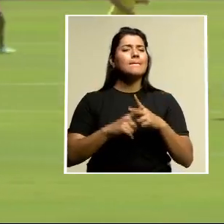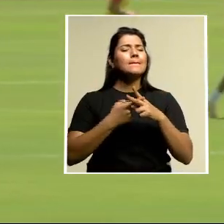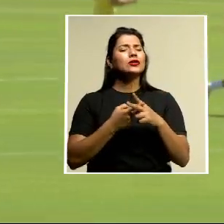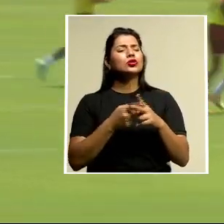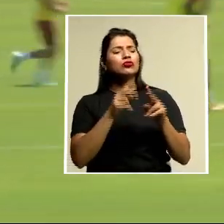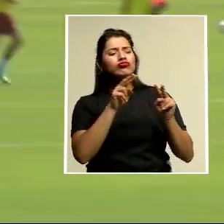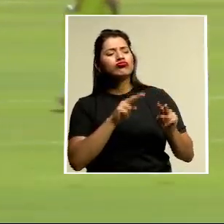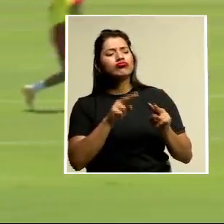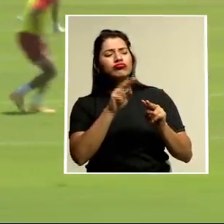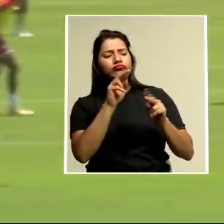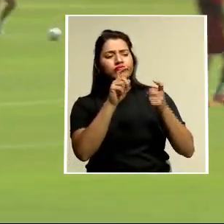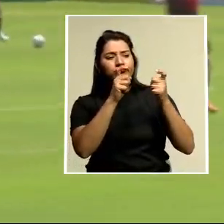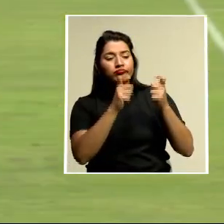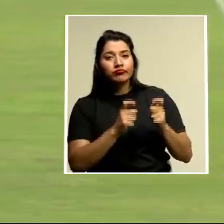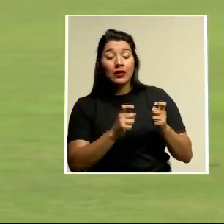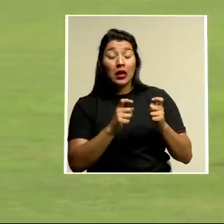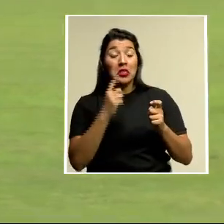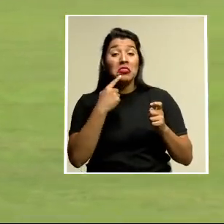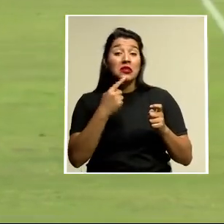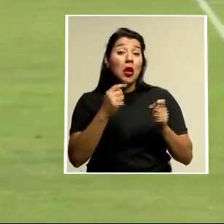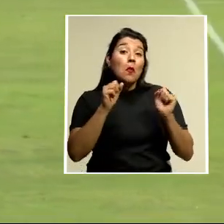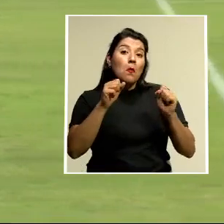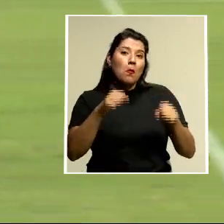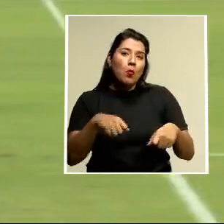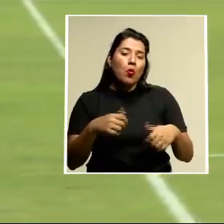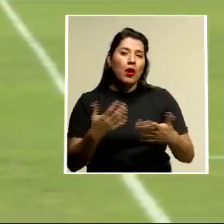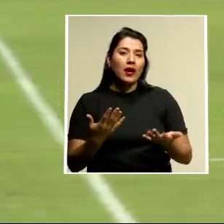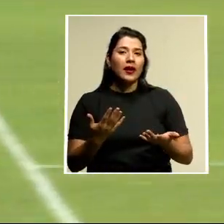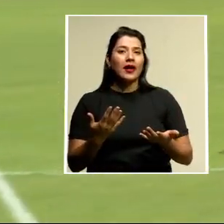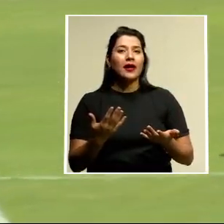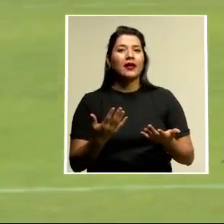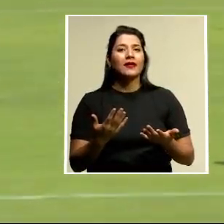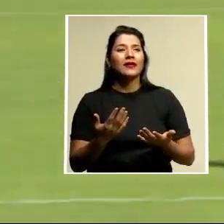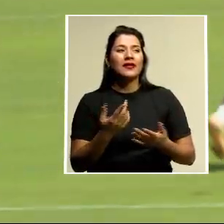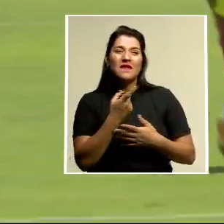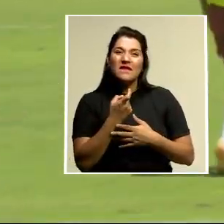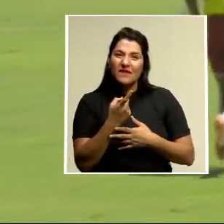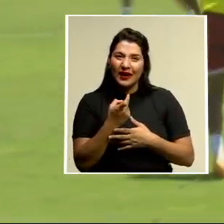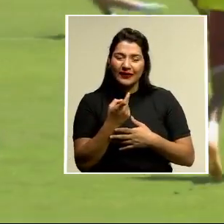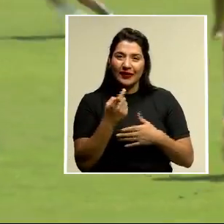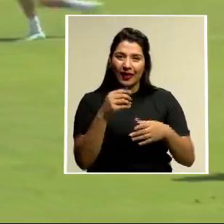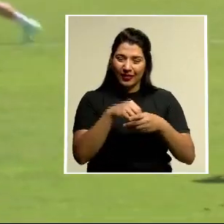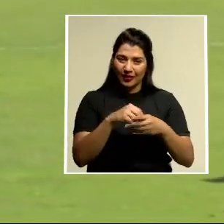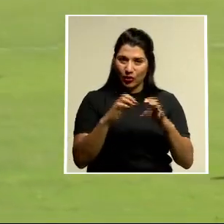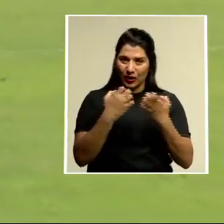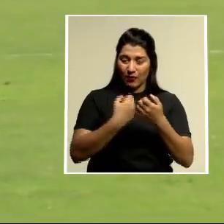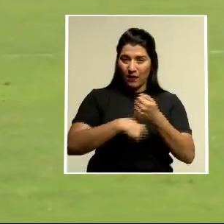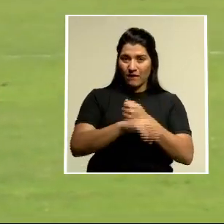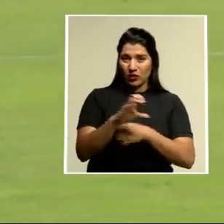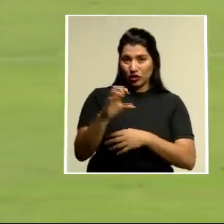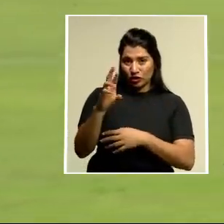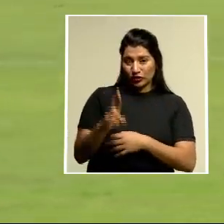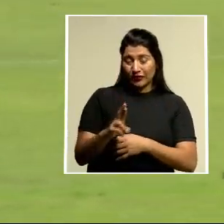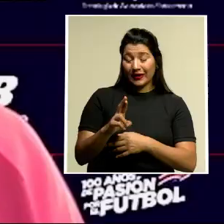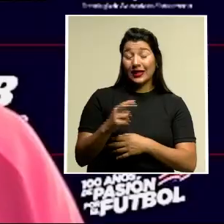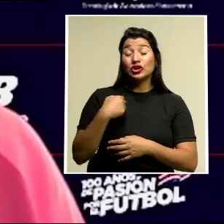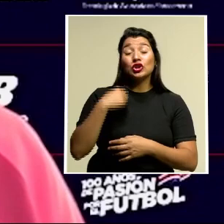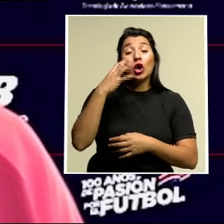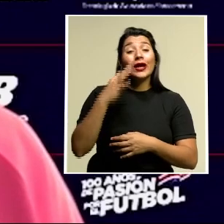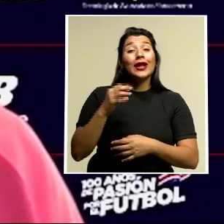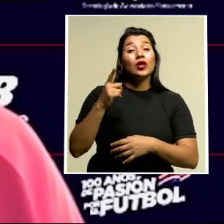giren los fondos, sea del Ministerio de Relaciones Exteriores o del Comercio Exterior, tendrían